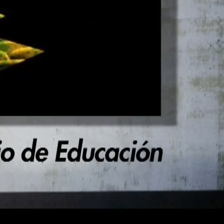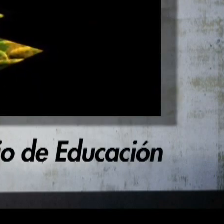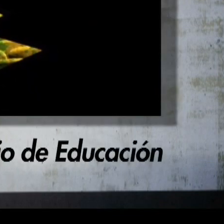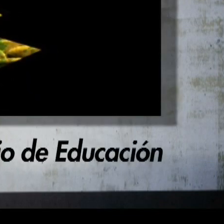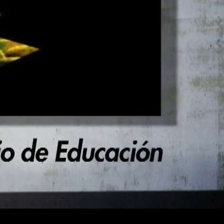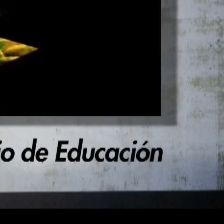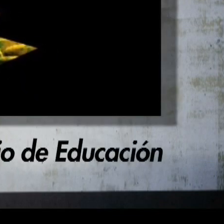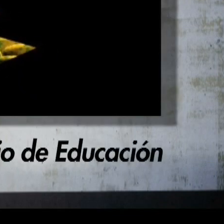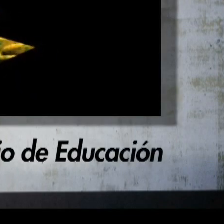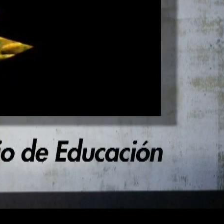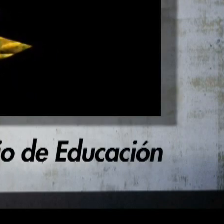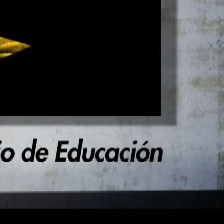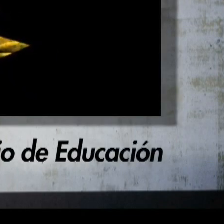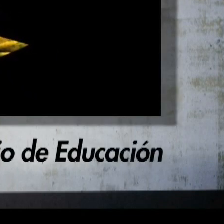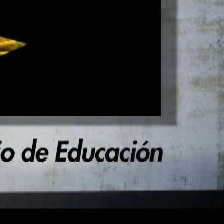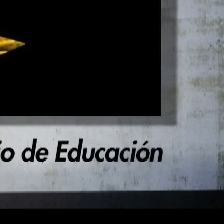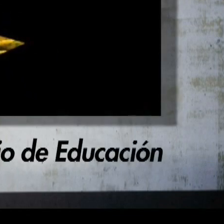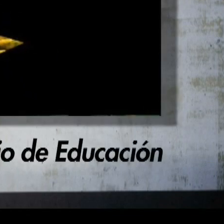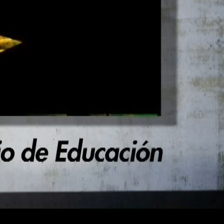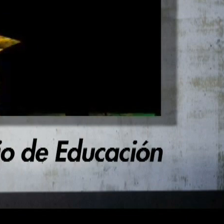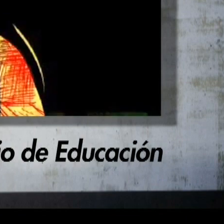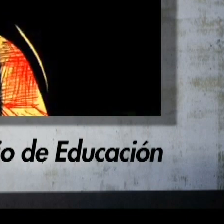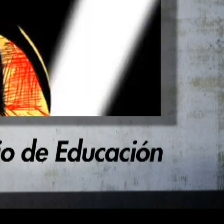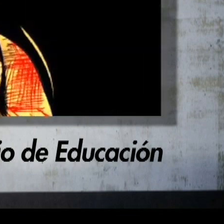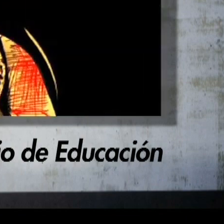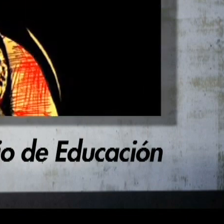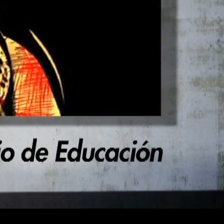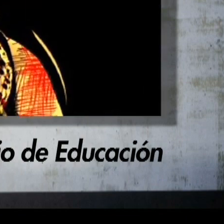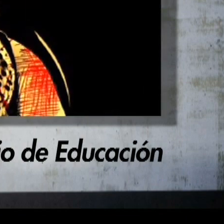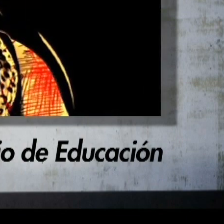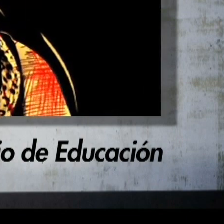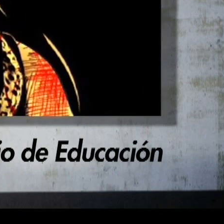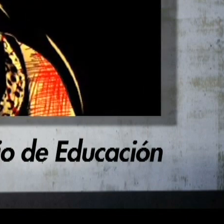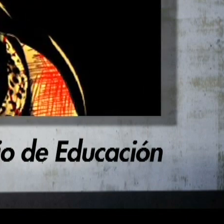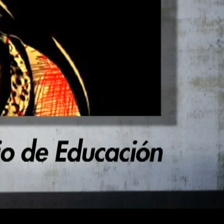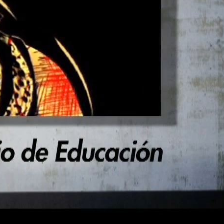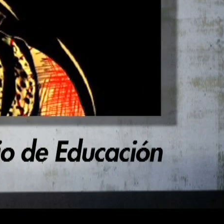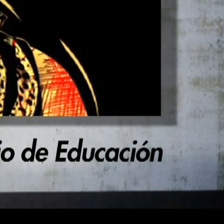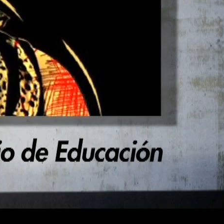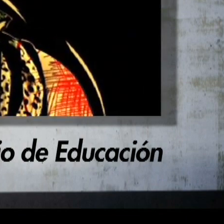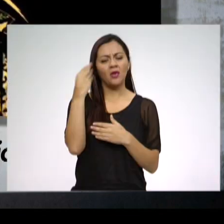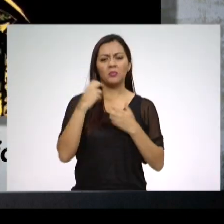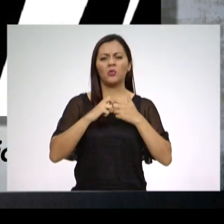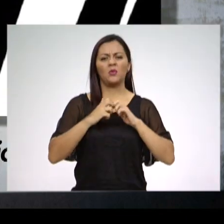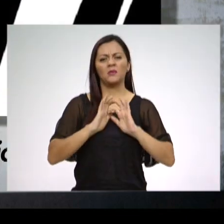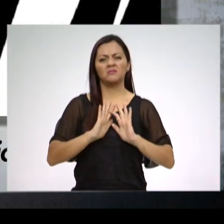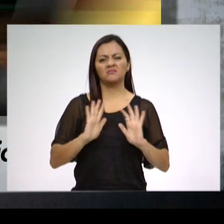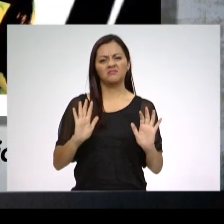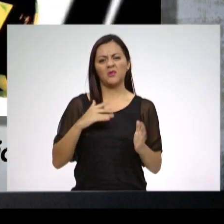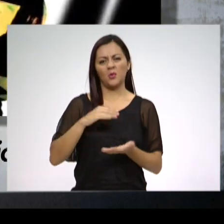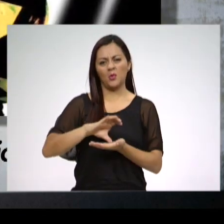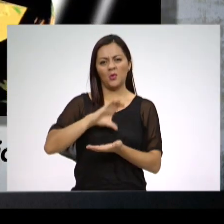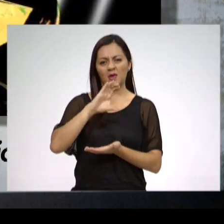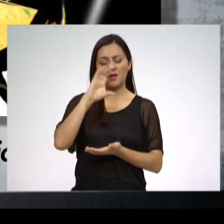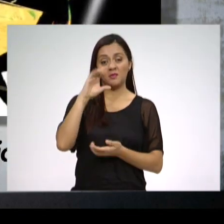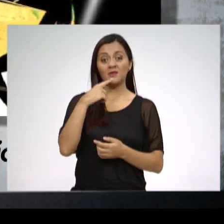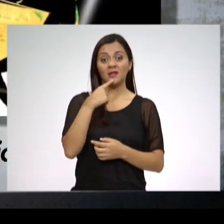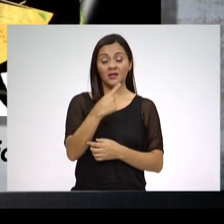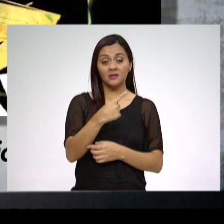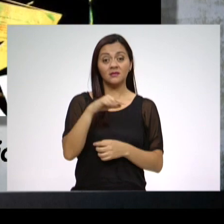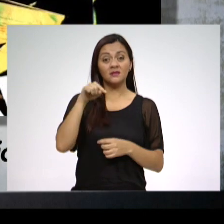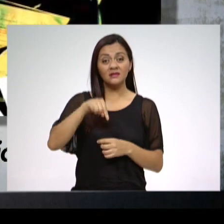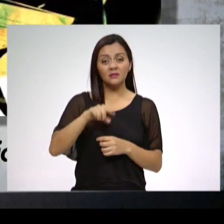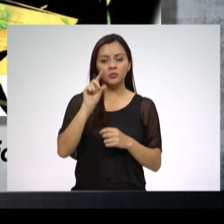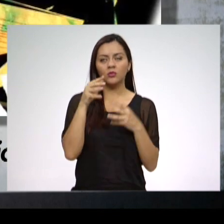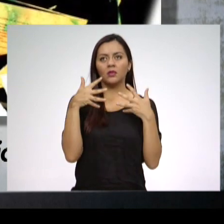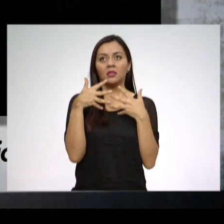El cine es maravilloso. Me dejo llevar por él y me olvido por completo de los problemas del cole. De ese man que me